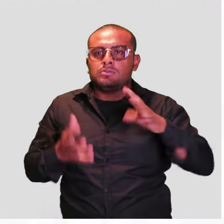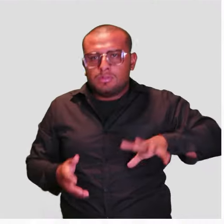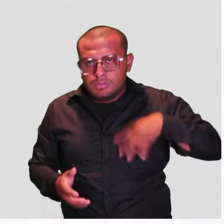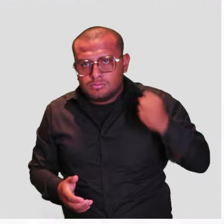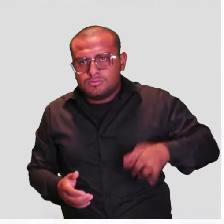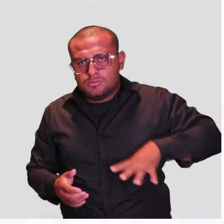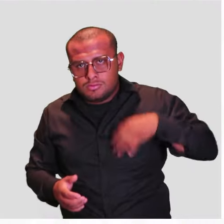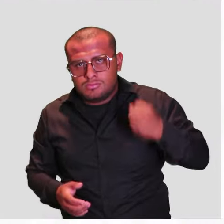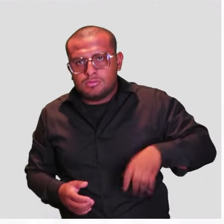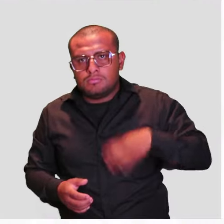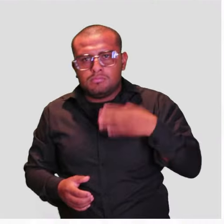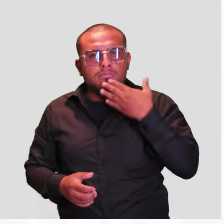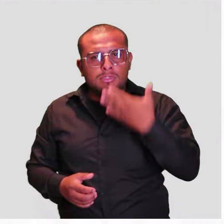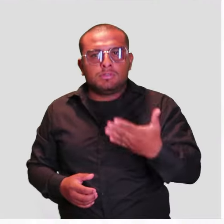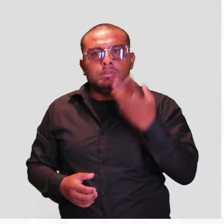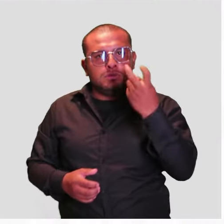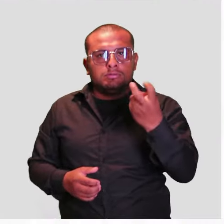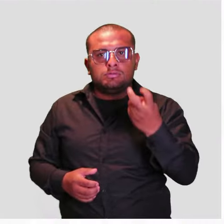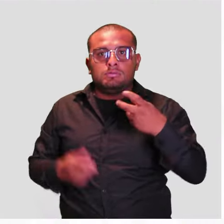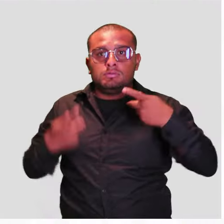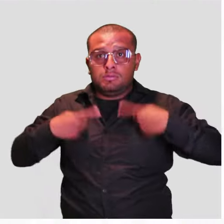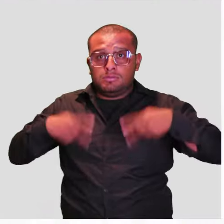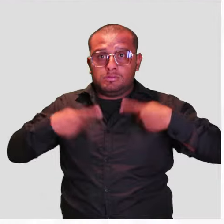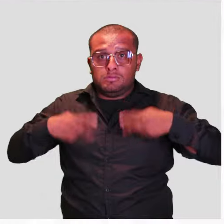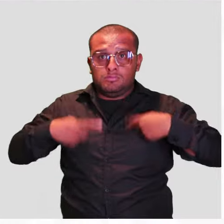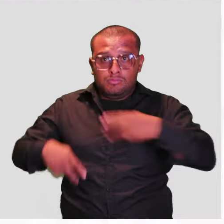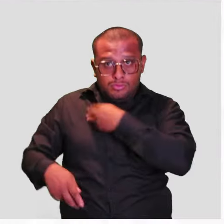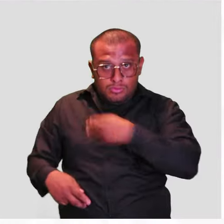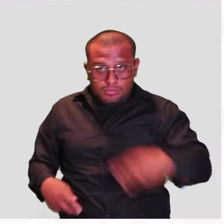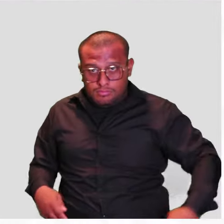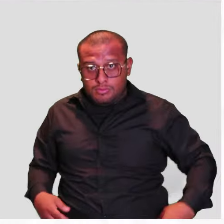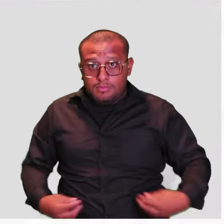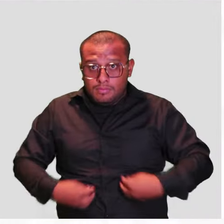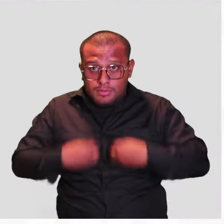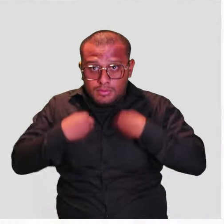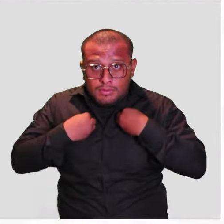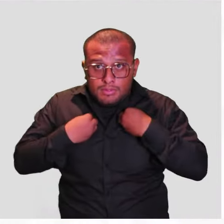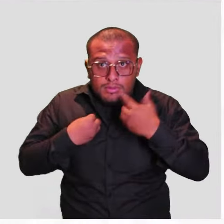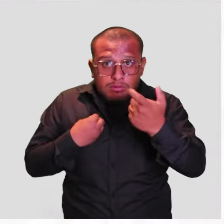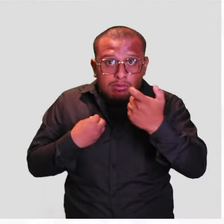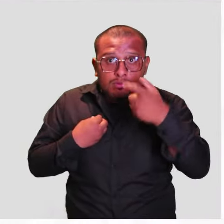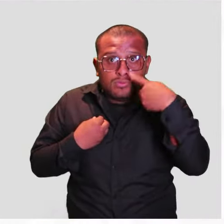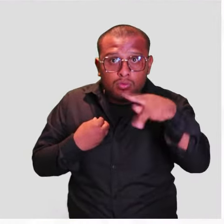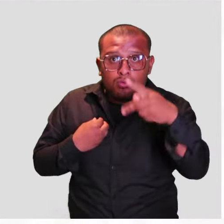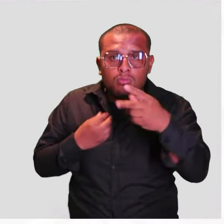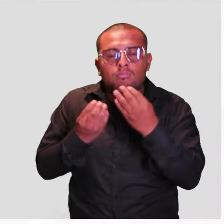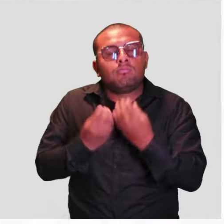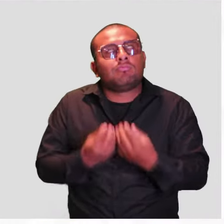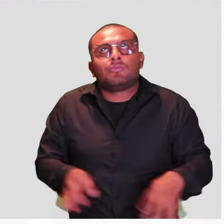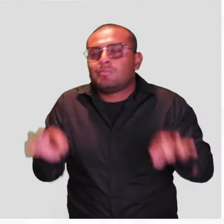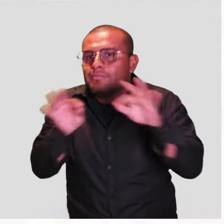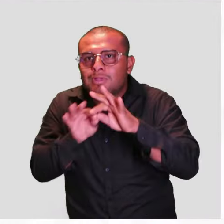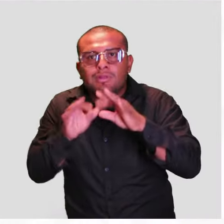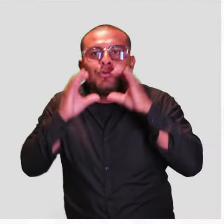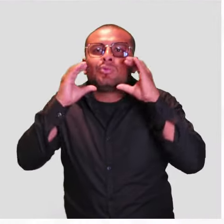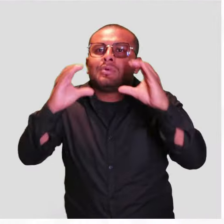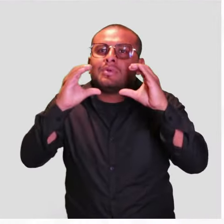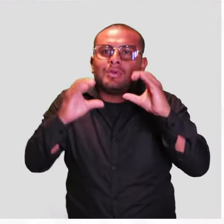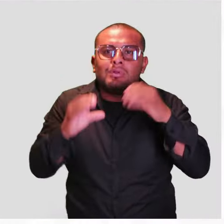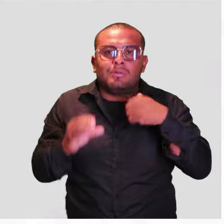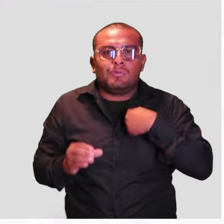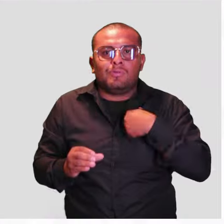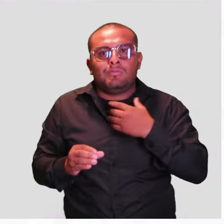La economía de la gente que vive en el municipio para mí es vital. Hemos hablado varios al respecto y sé de qué